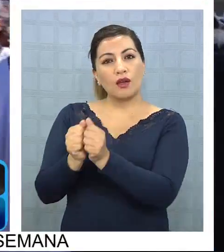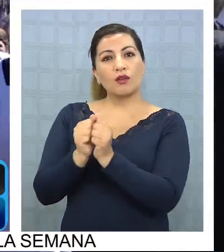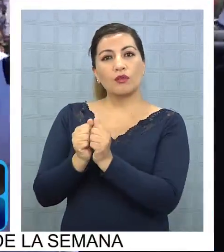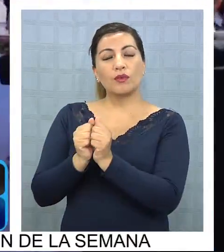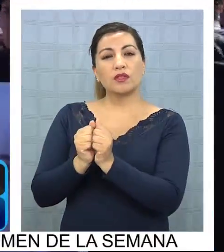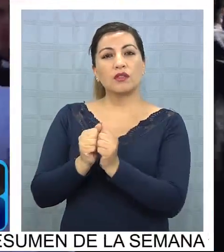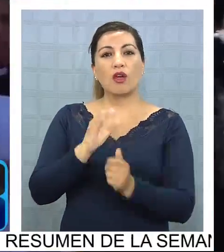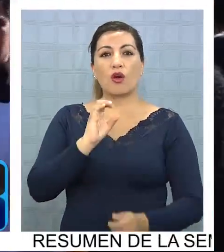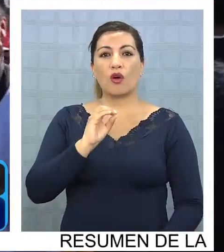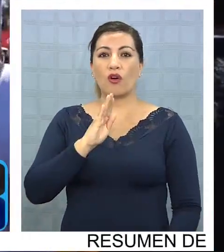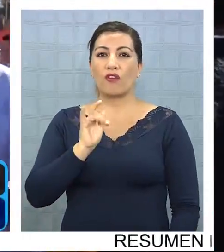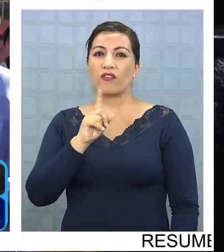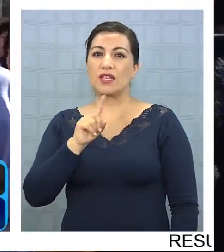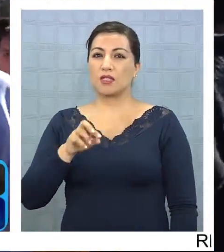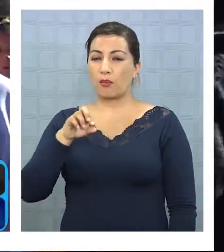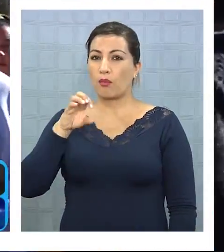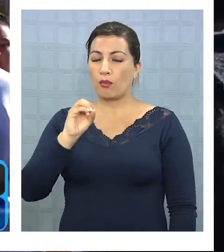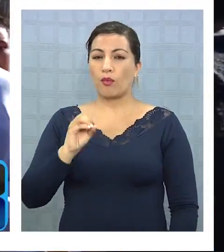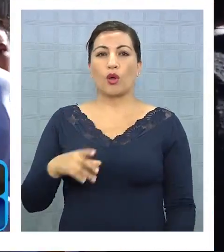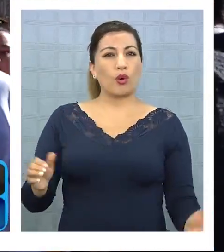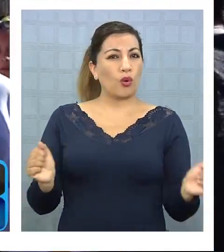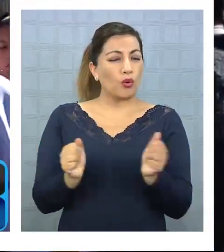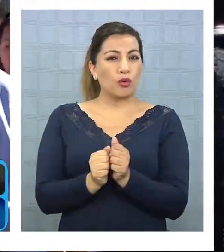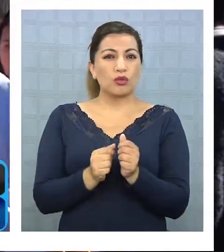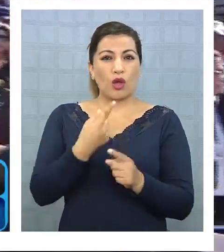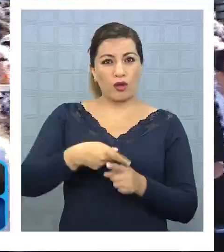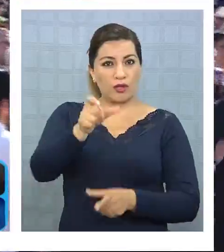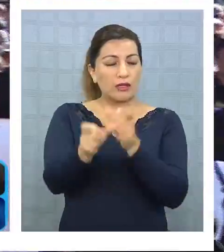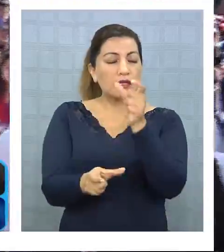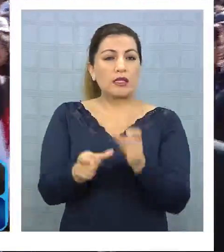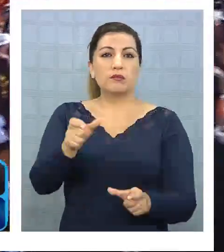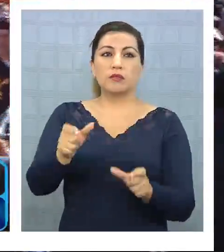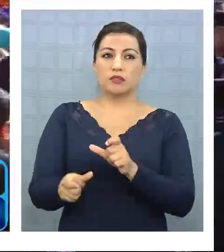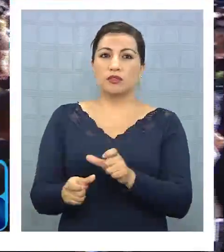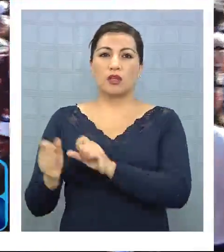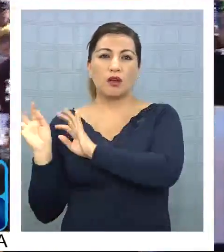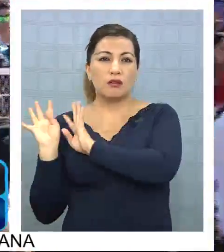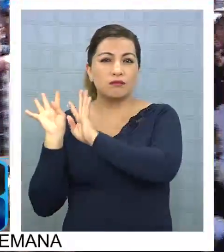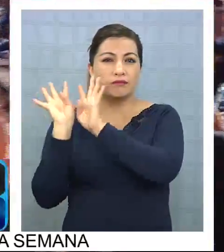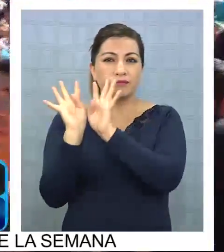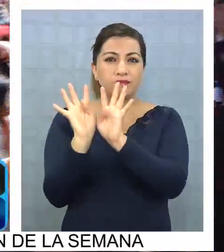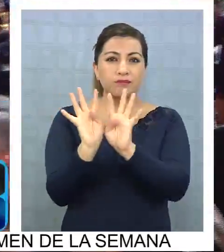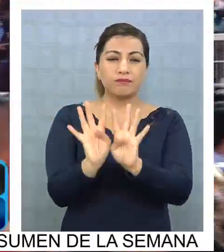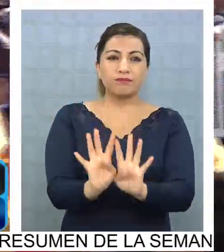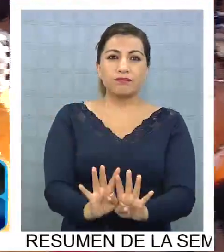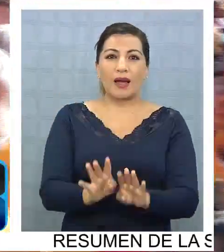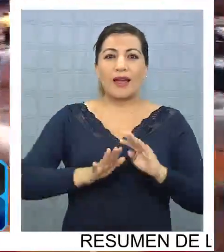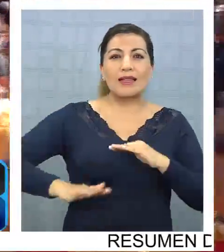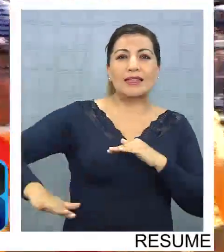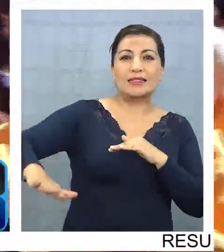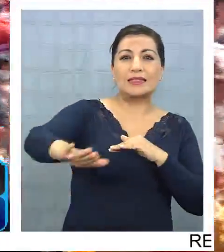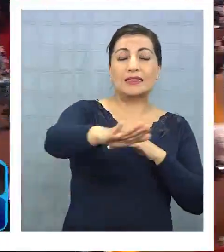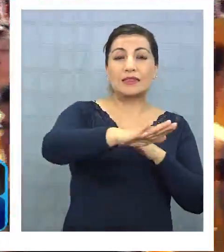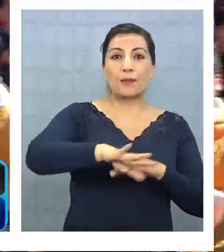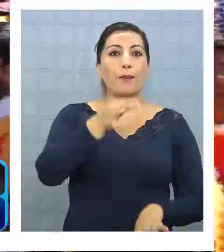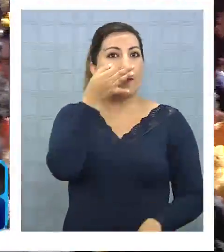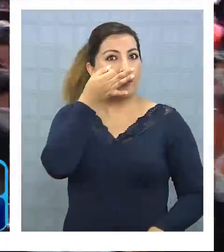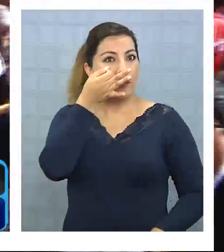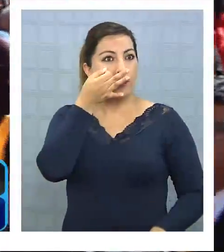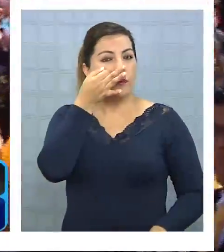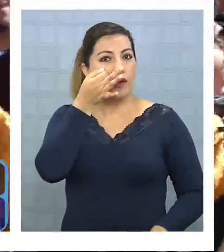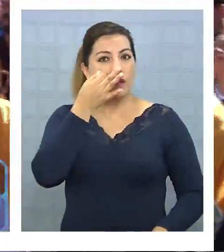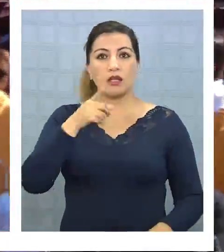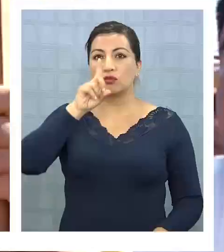Guillermo Vera, quienes junto a cientos de peregrinos se apostaron en la explanada del santuario para ser testigo de la